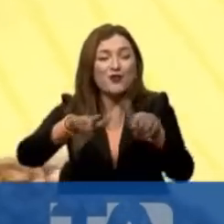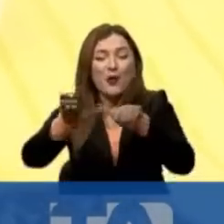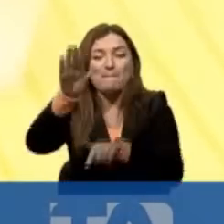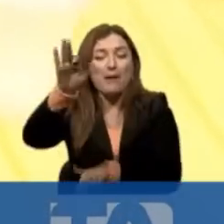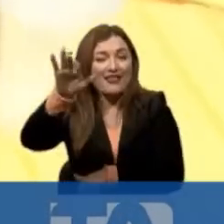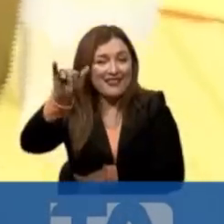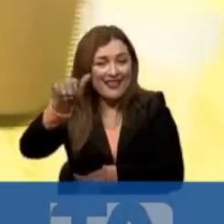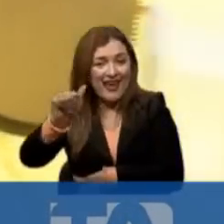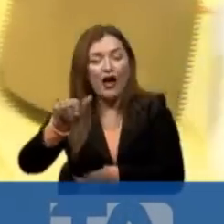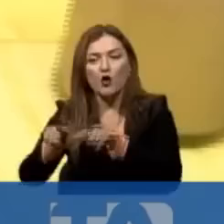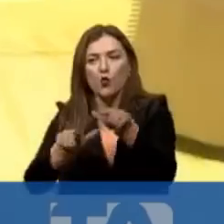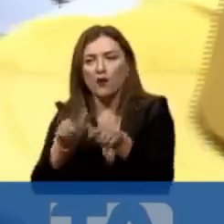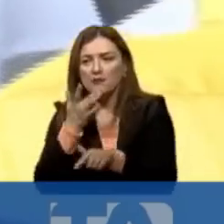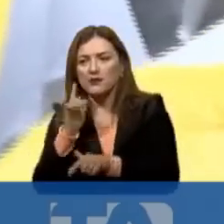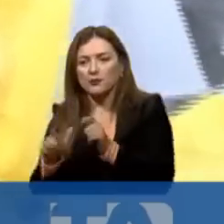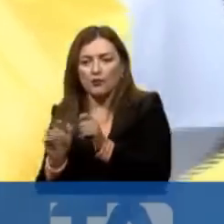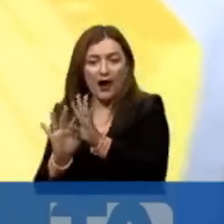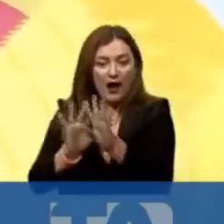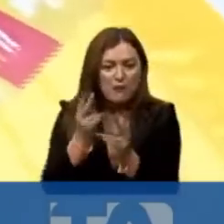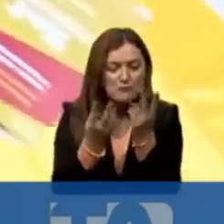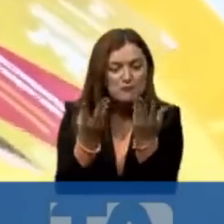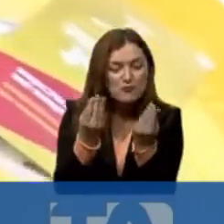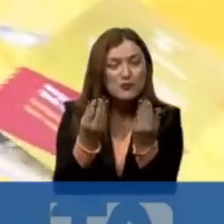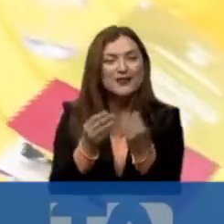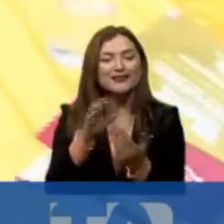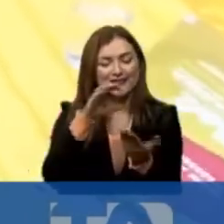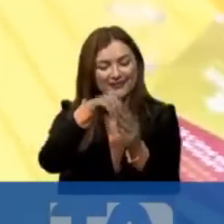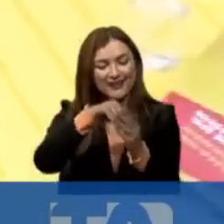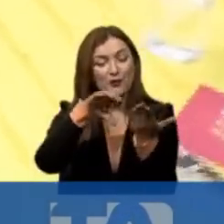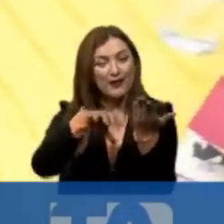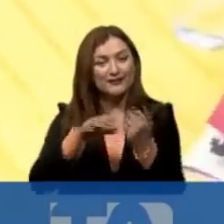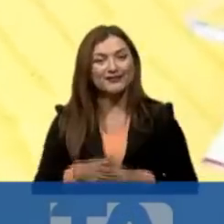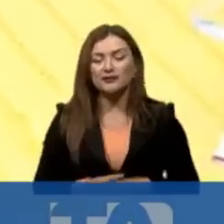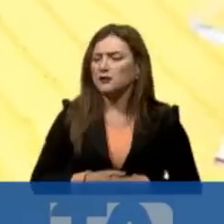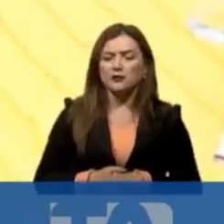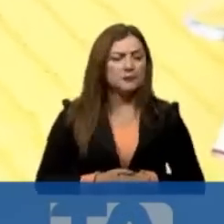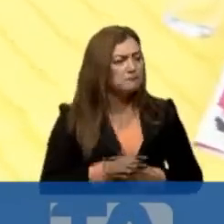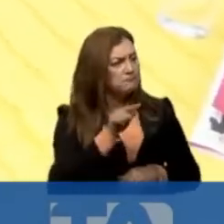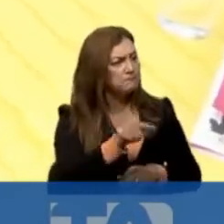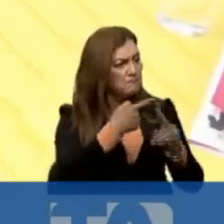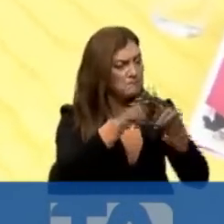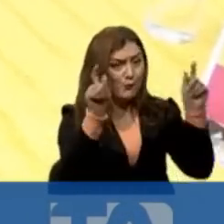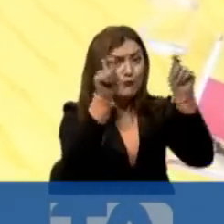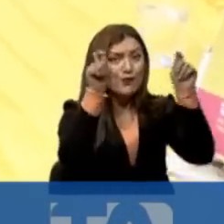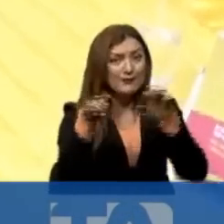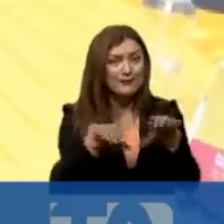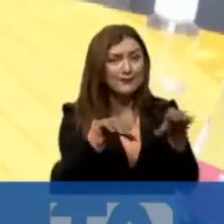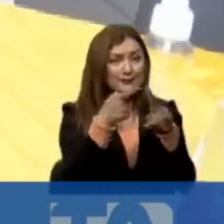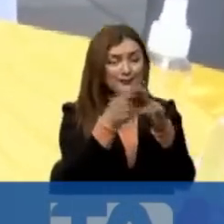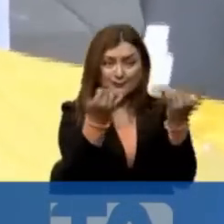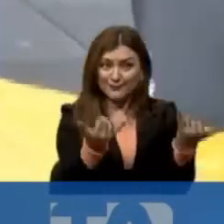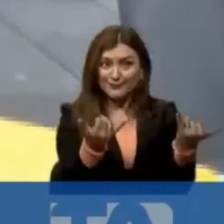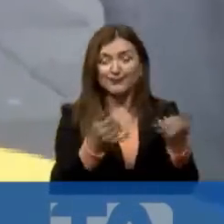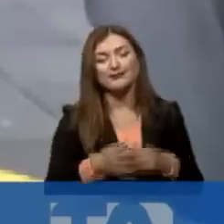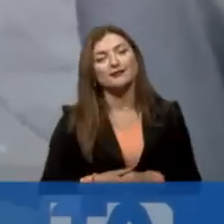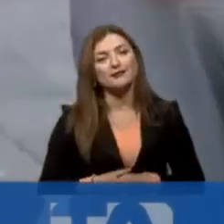lugares preferidos dentro de la parroquia. Presidenta, nosotros decíamos que las fiestas empiezan ya justamente con esta actividad que nosotros estamos